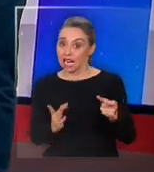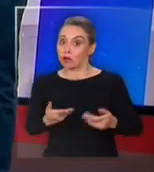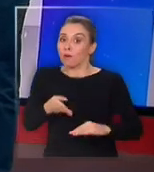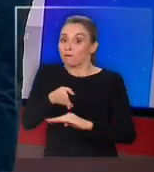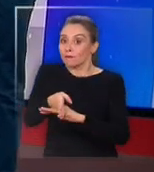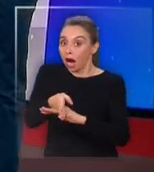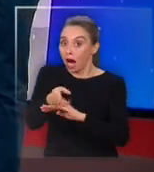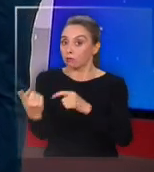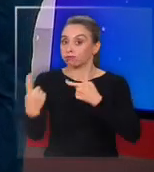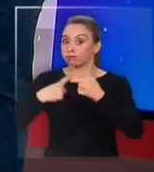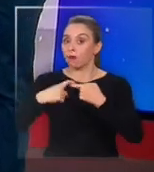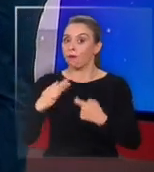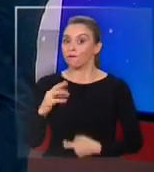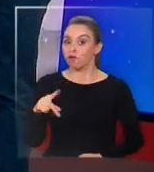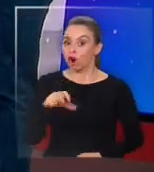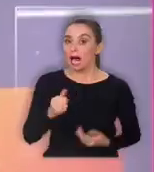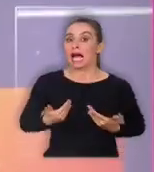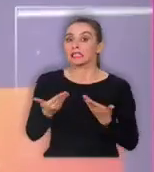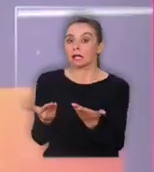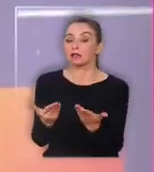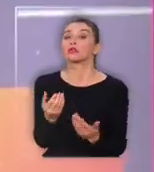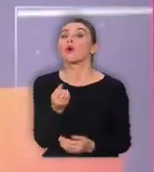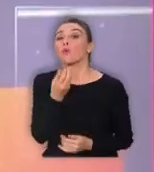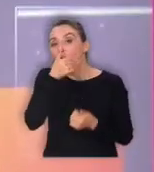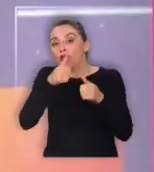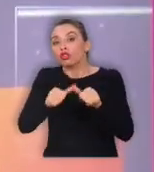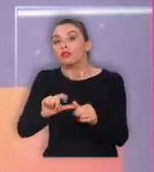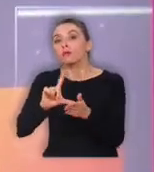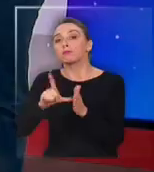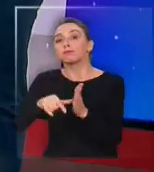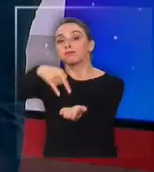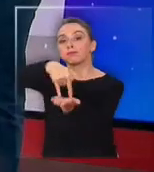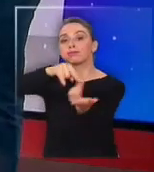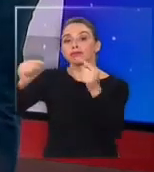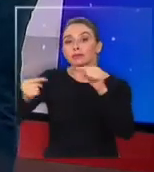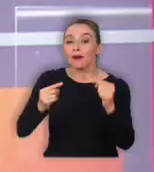FONASA. ¿Y cuánto tiempo va a tener esto de discusión parlamentaria también? Vamos a ver. Andrés, muchas gracias. Nos vemos. Chao, chao. Chao, chao.